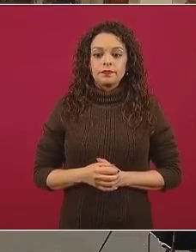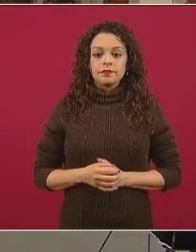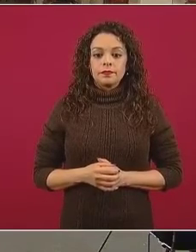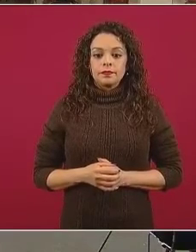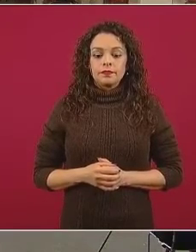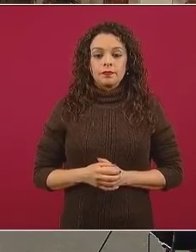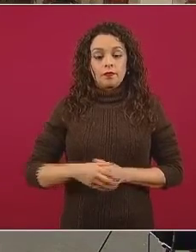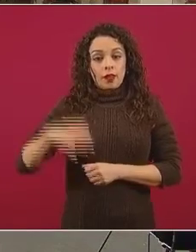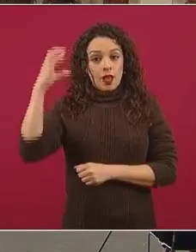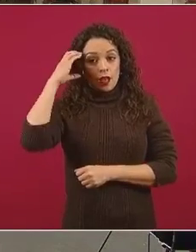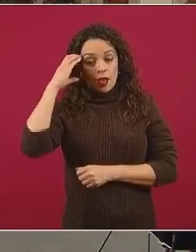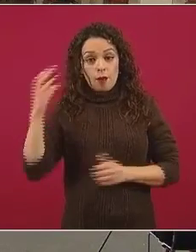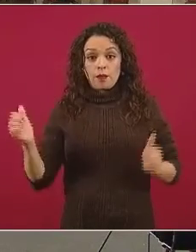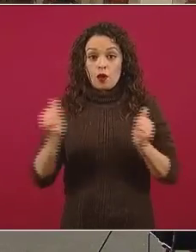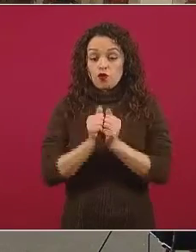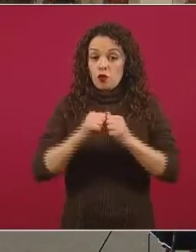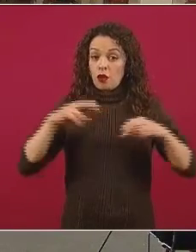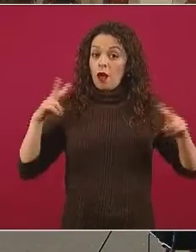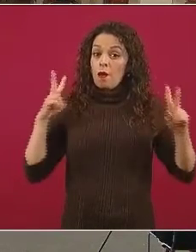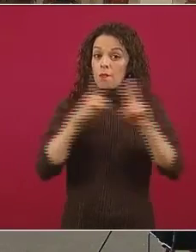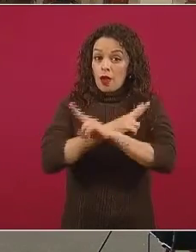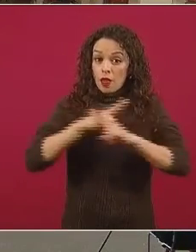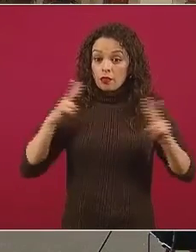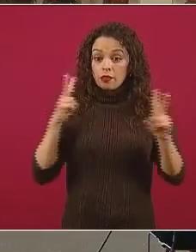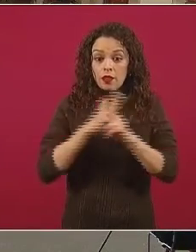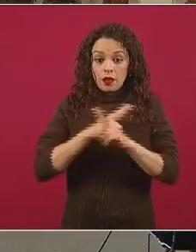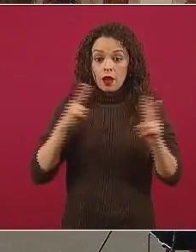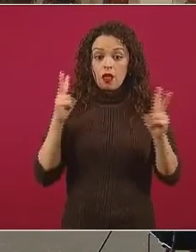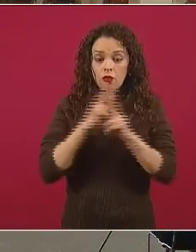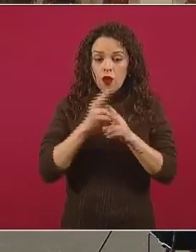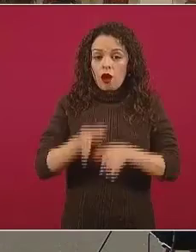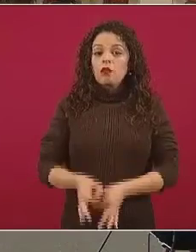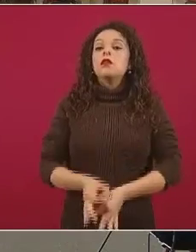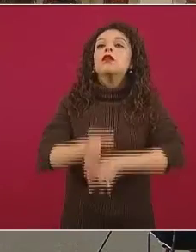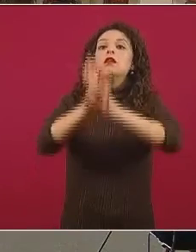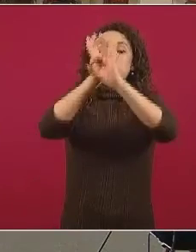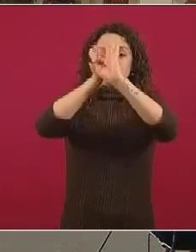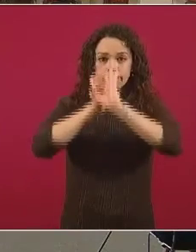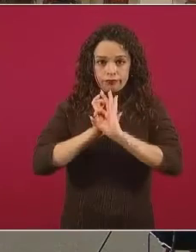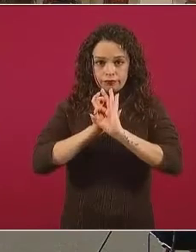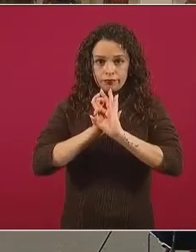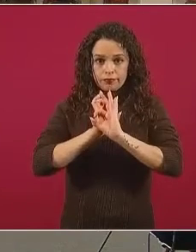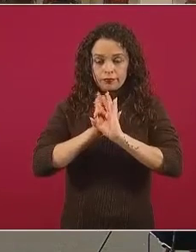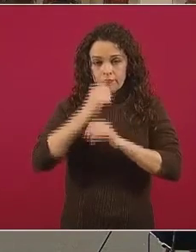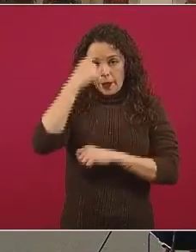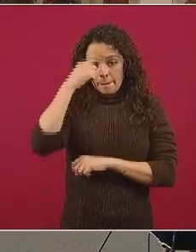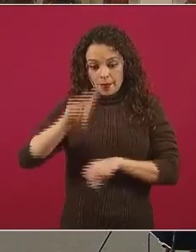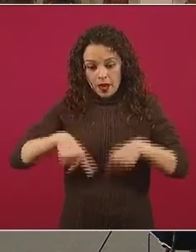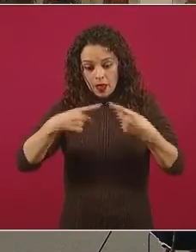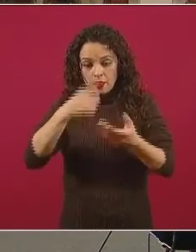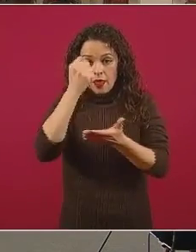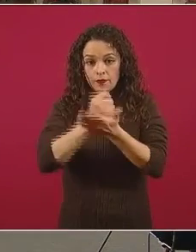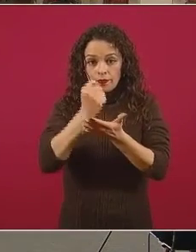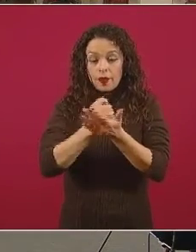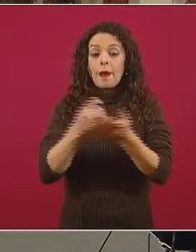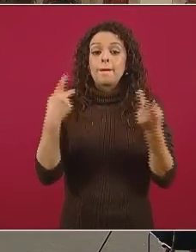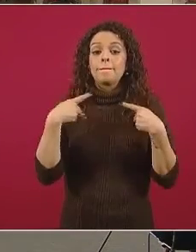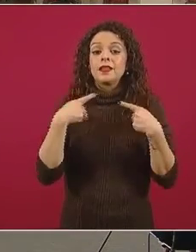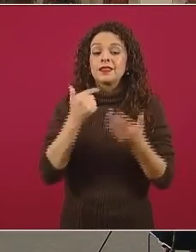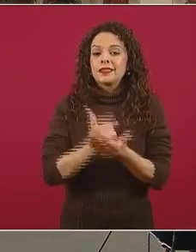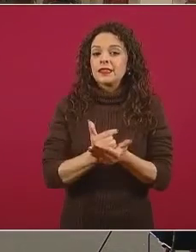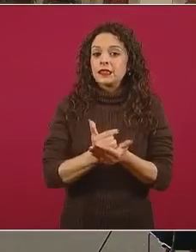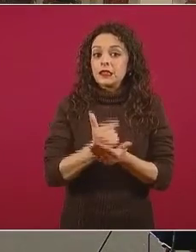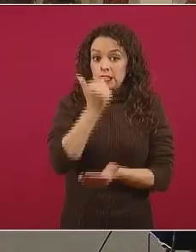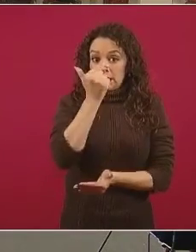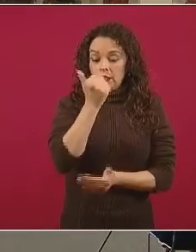con ventilador, las camas que son análogas o equivalentes a el tratamiento de personas críticamente enfermas, como